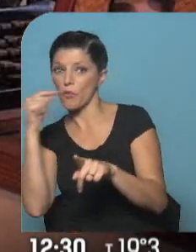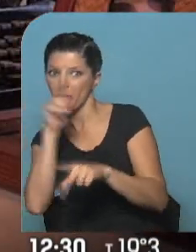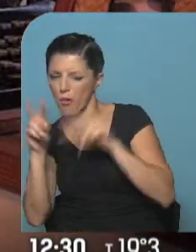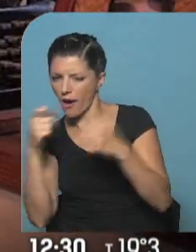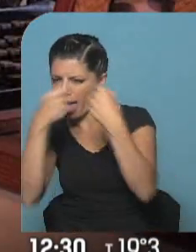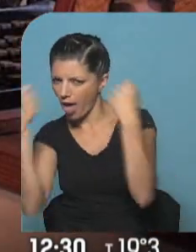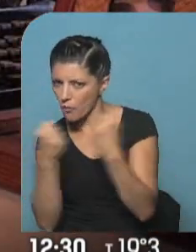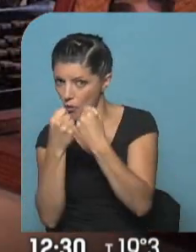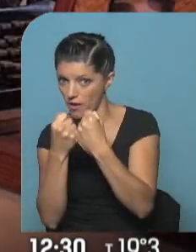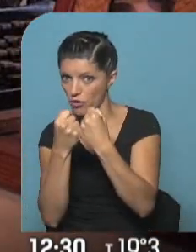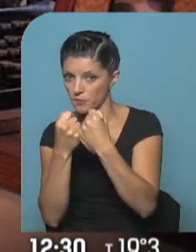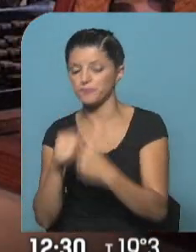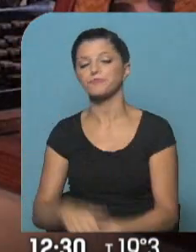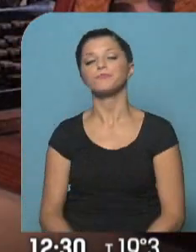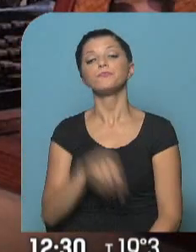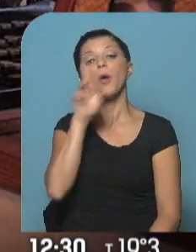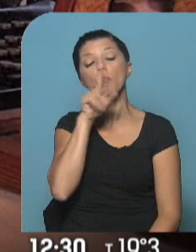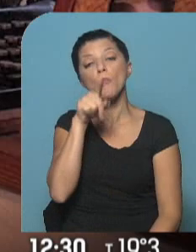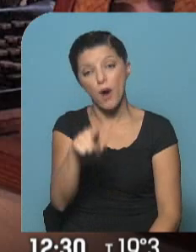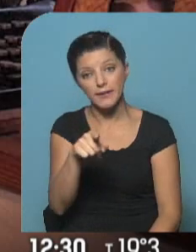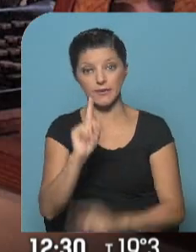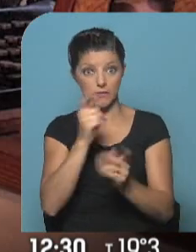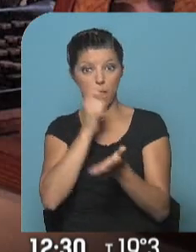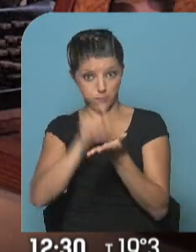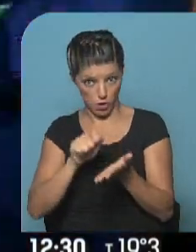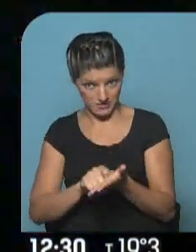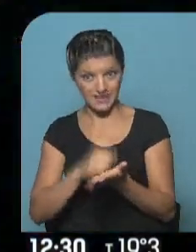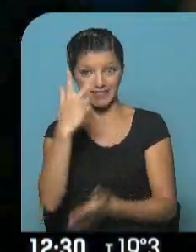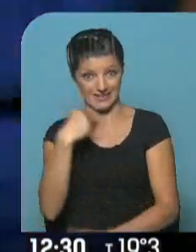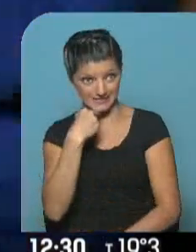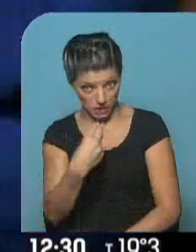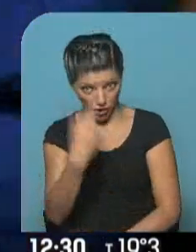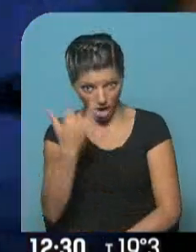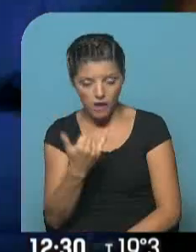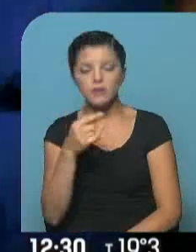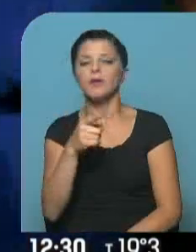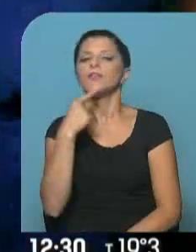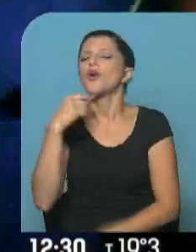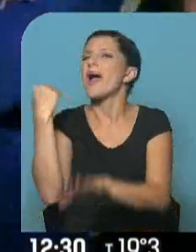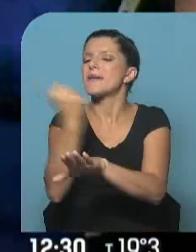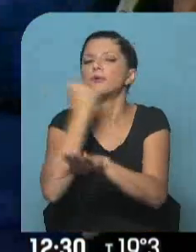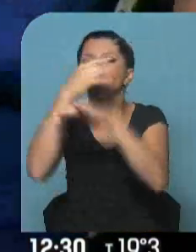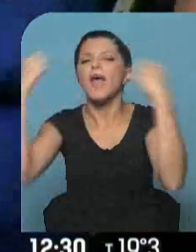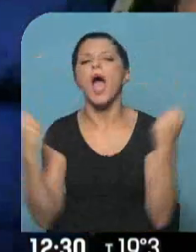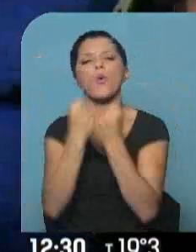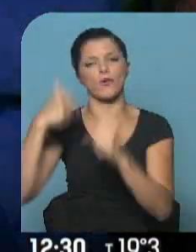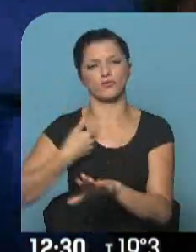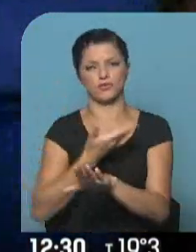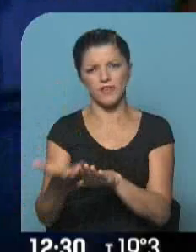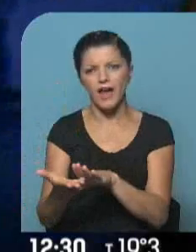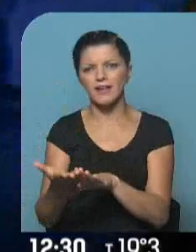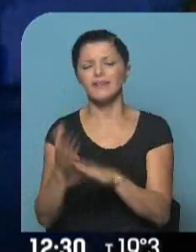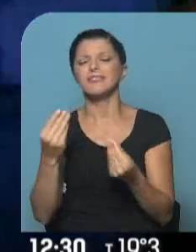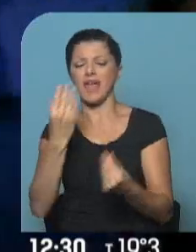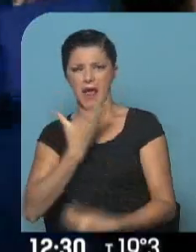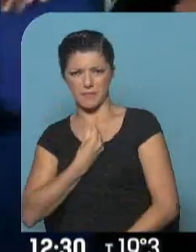y anti-élite, para Sánchez, también periodista y madre de 3 hijos, es necesario un pacto social que deje atrás el miedo,